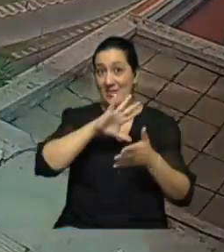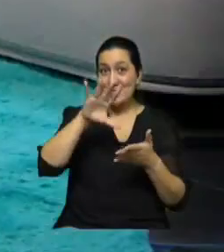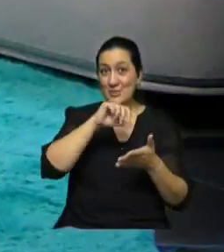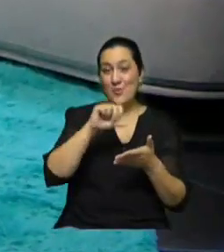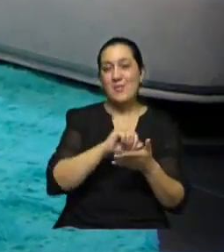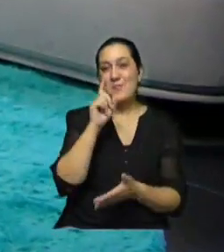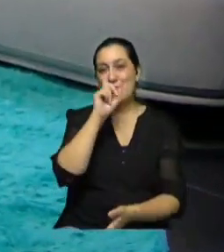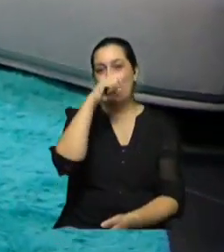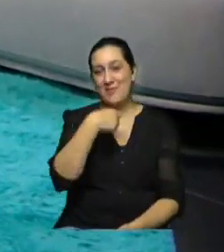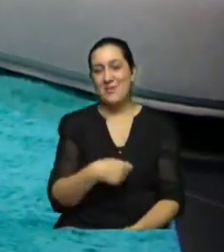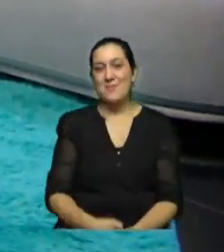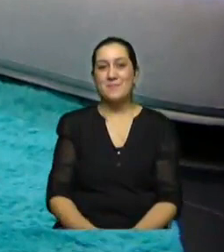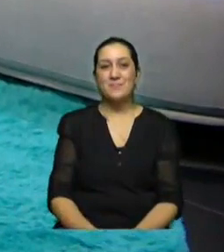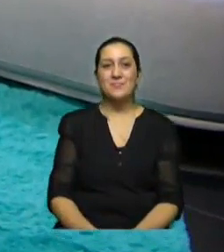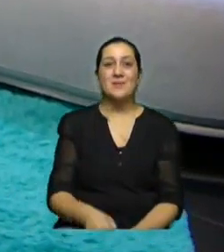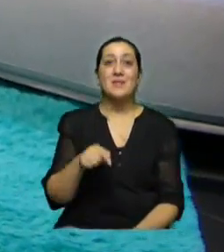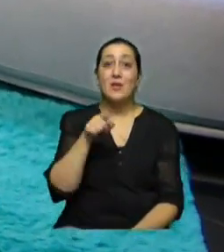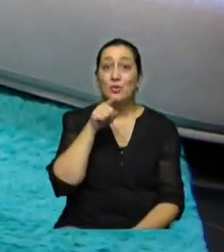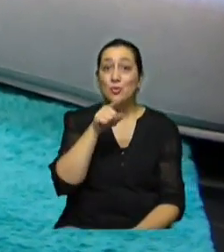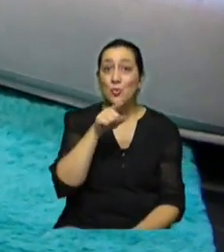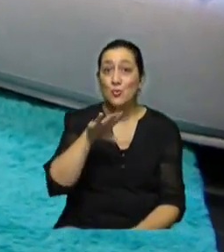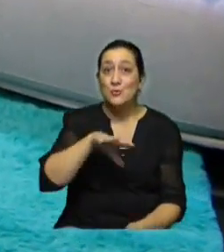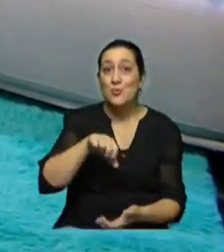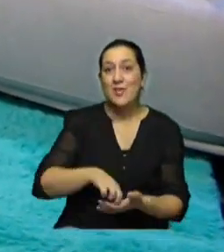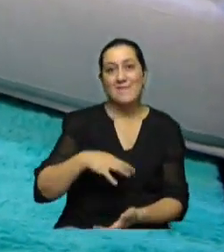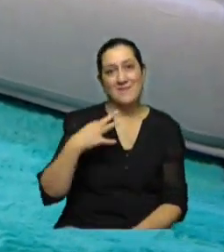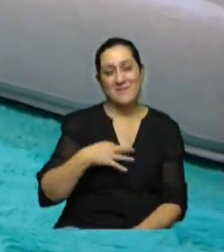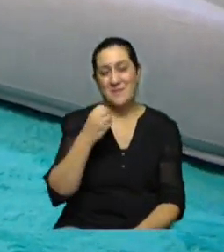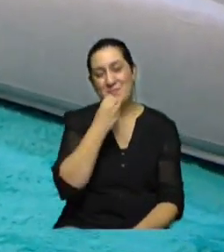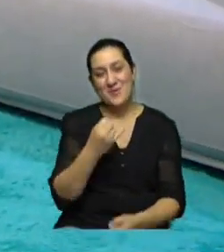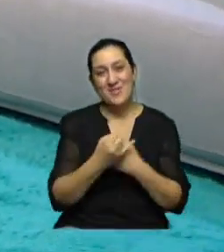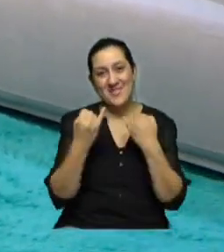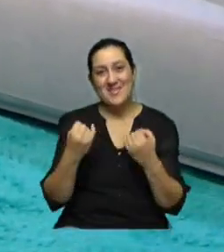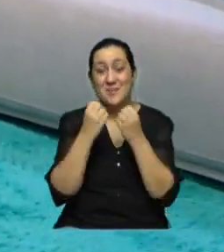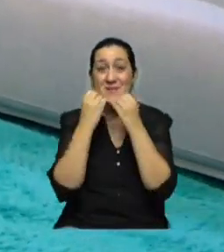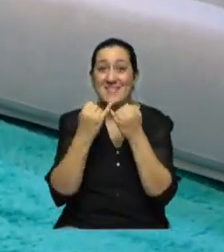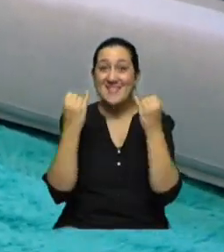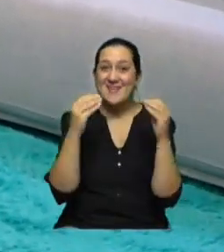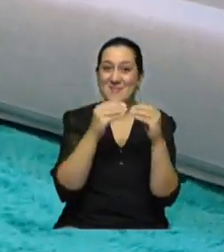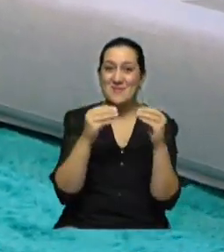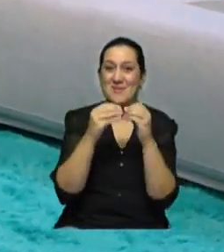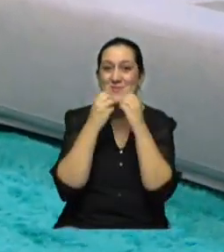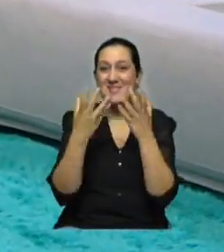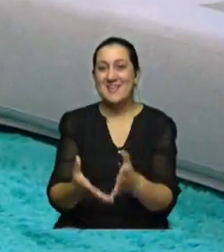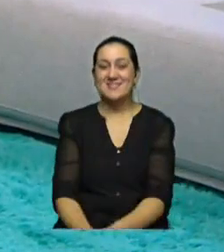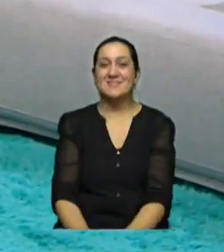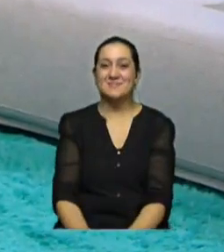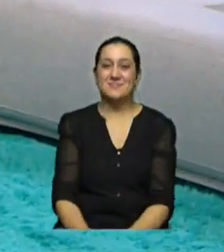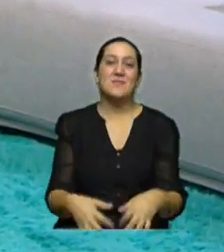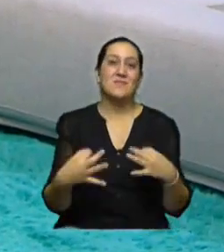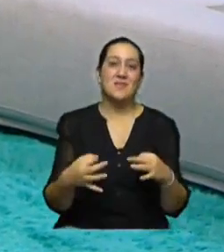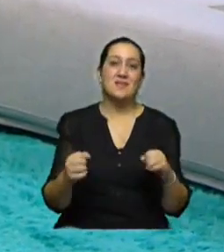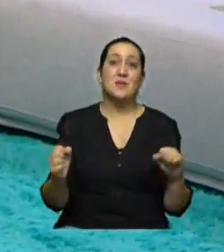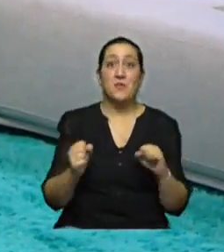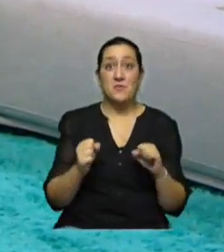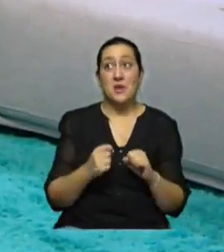desde Montevideo, en esta tu ciudad viva. Muy buenos días. Buen día, compañeras. ¿Cómo están? ¿Cómo andamos? Muy bien, muy bien. Ya con frío, ¿no?